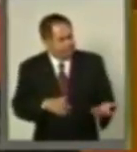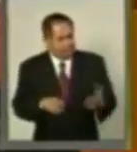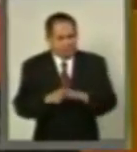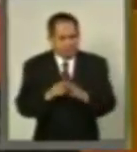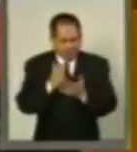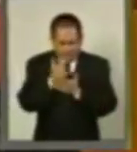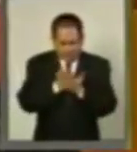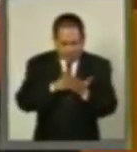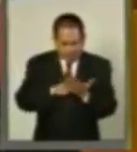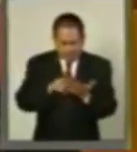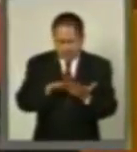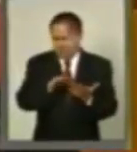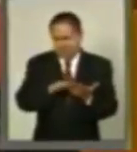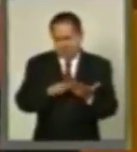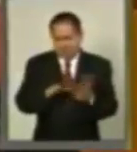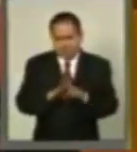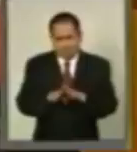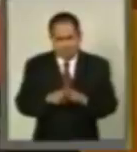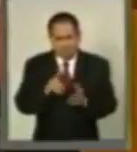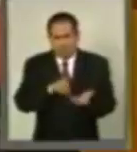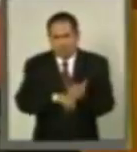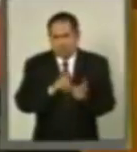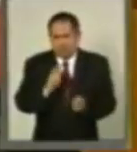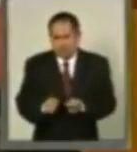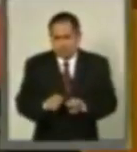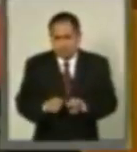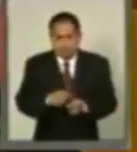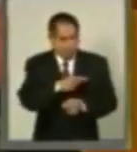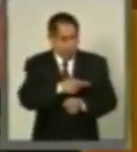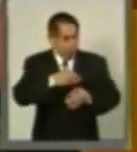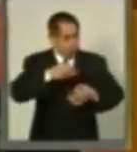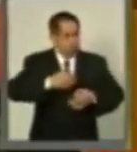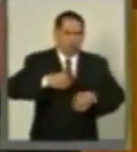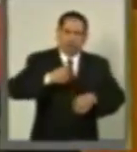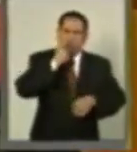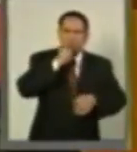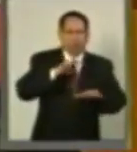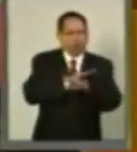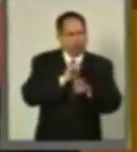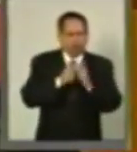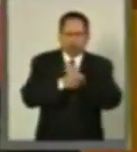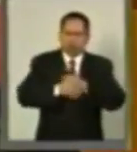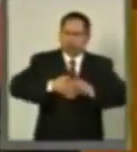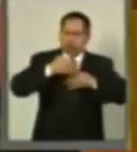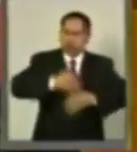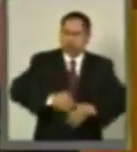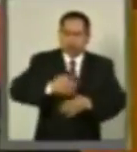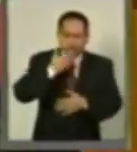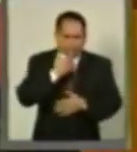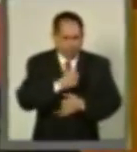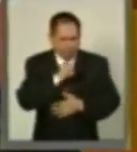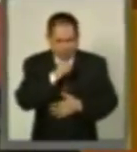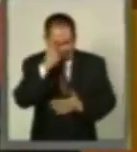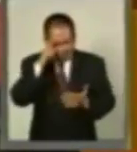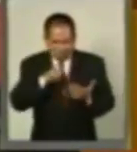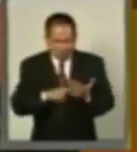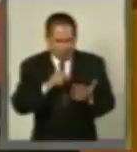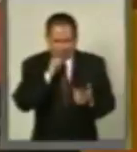sí sola no implica entonces la urgente dignificación de las